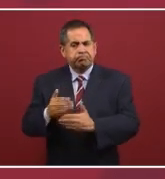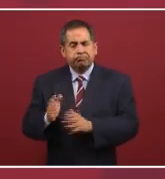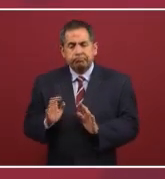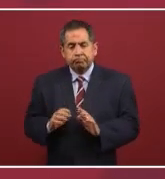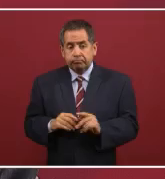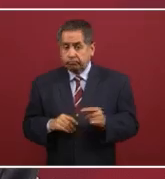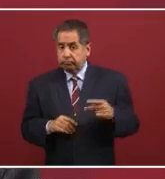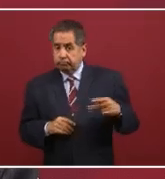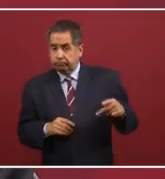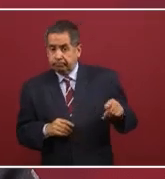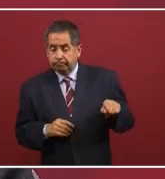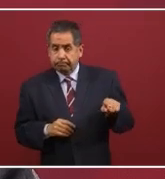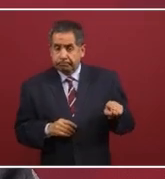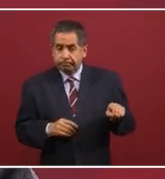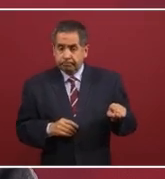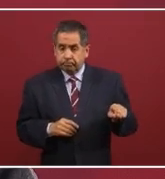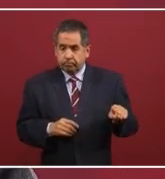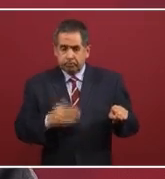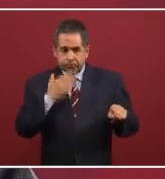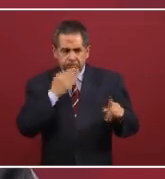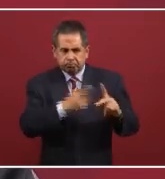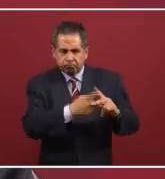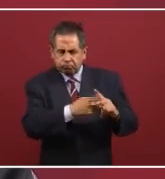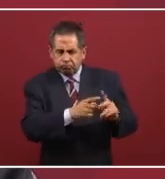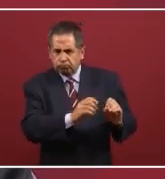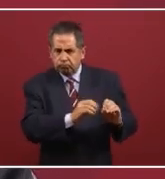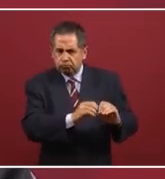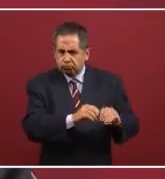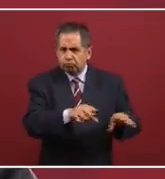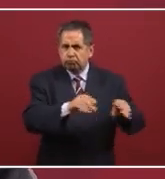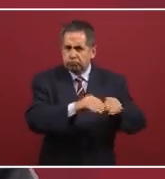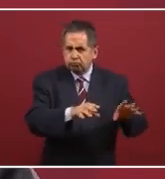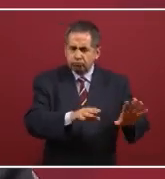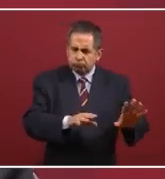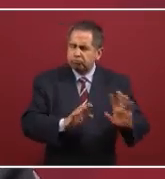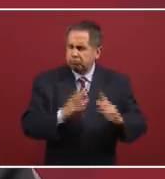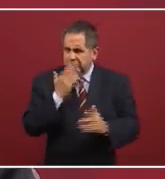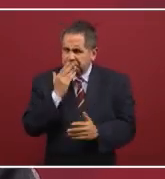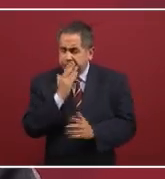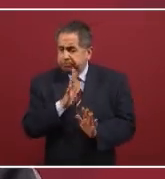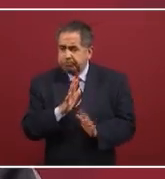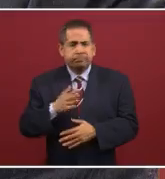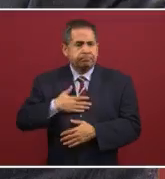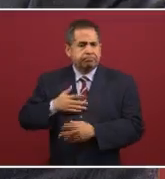son muy buenos los datos. Tan es así